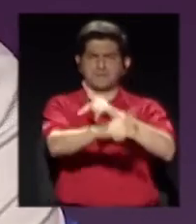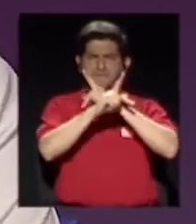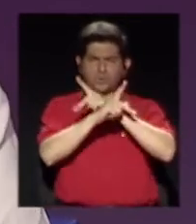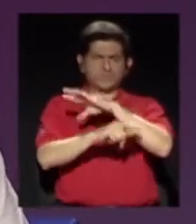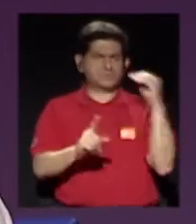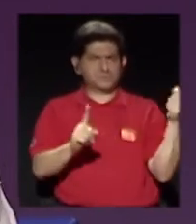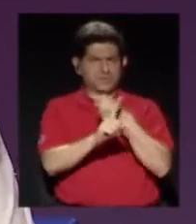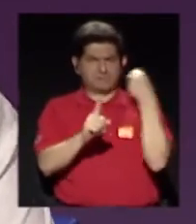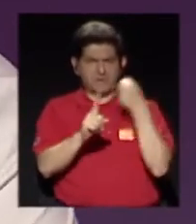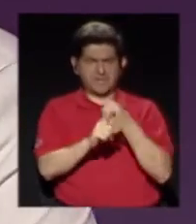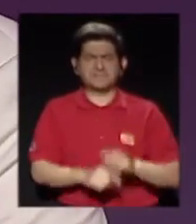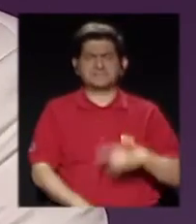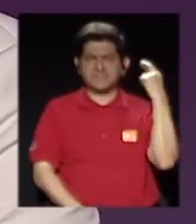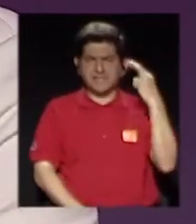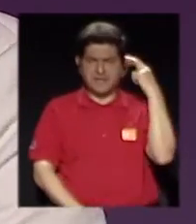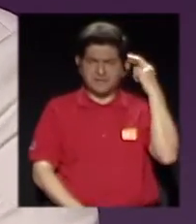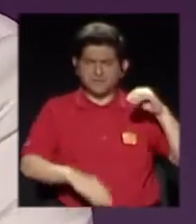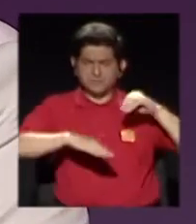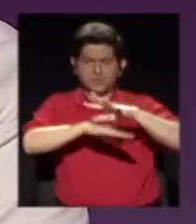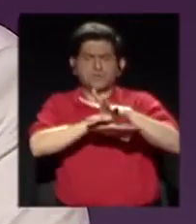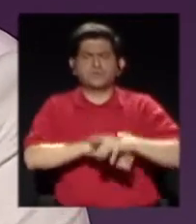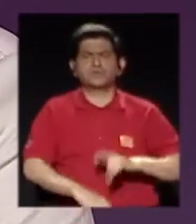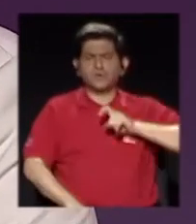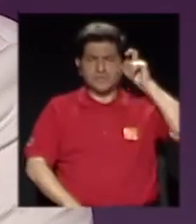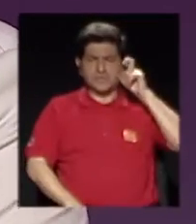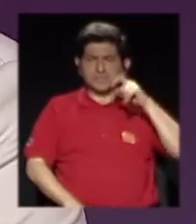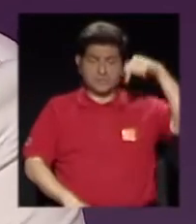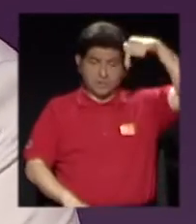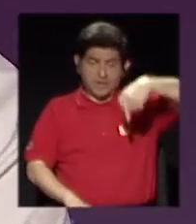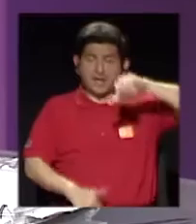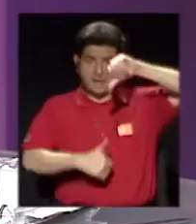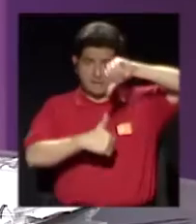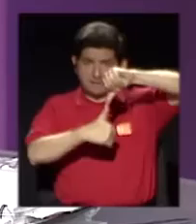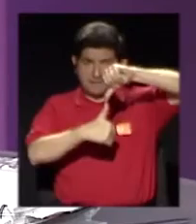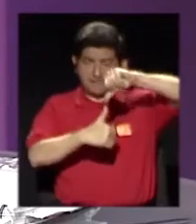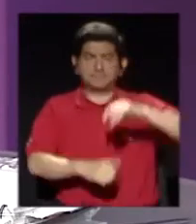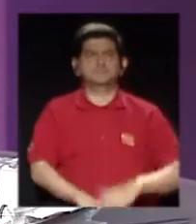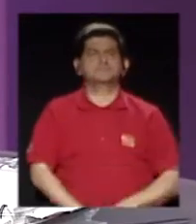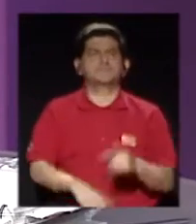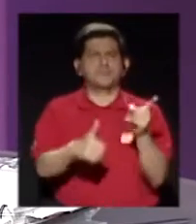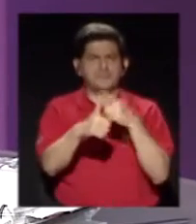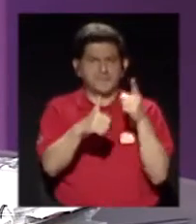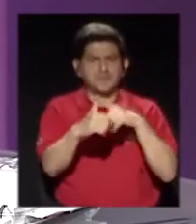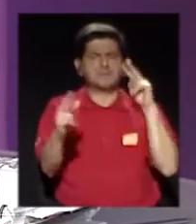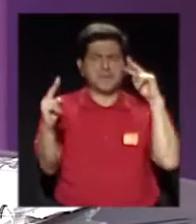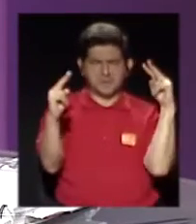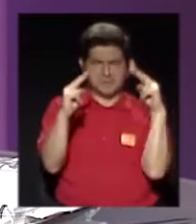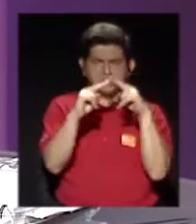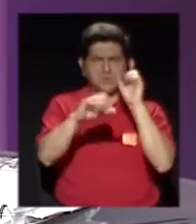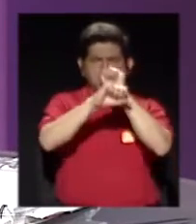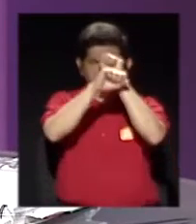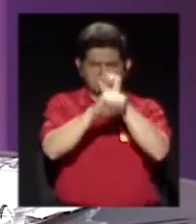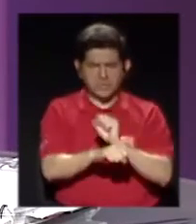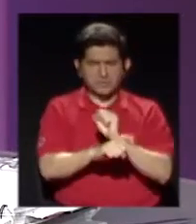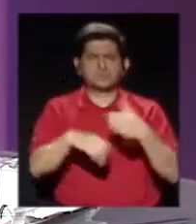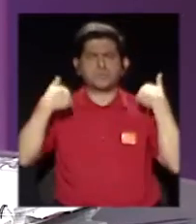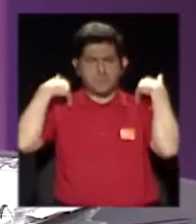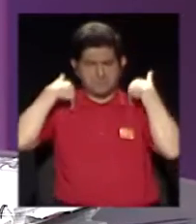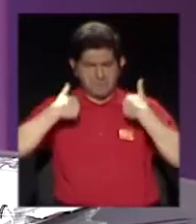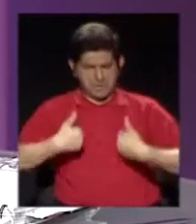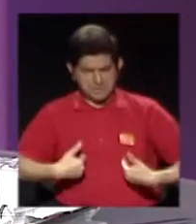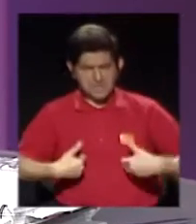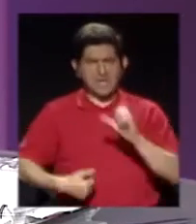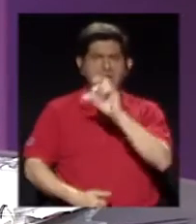violencia y orientación sexual en centroamérica bueno primero es muy conocido la tradición humanitaria que